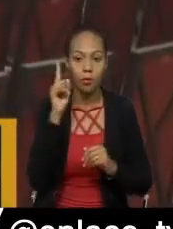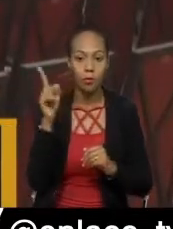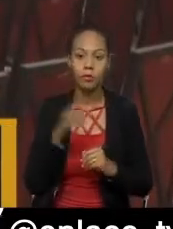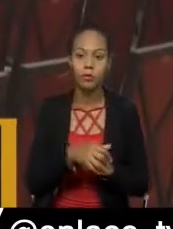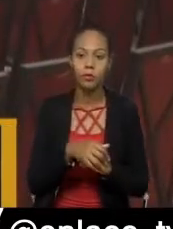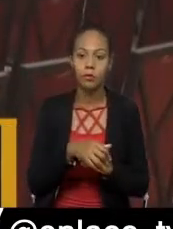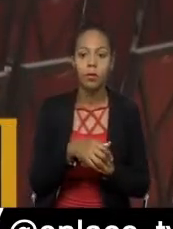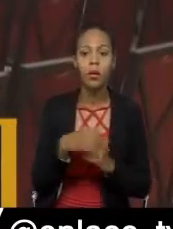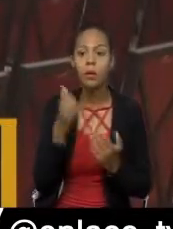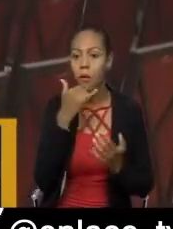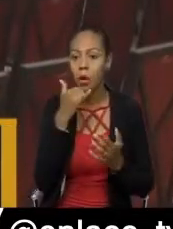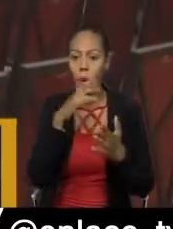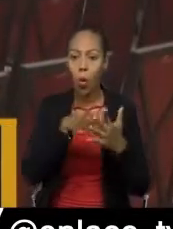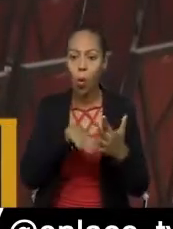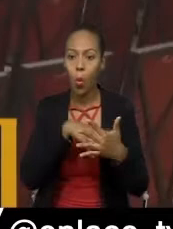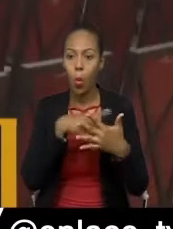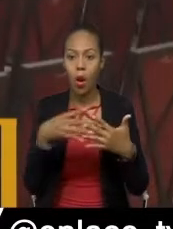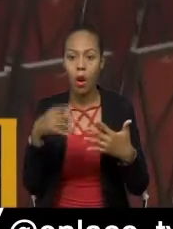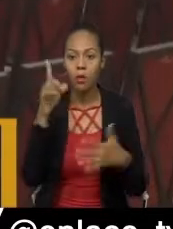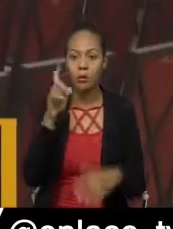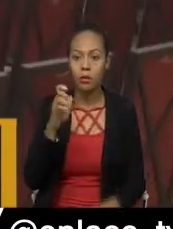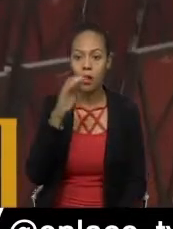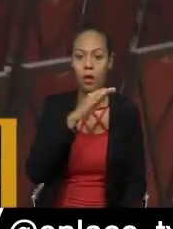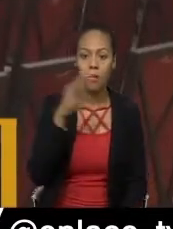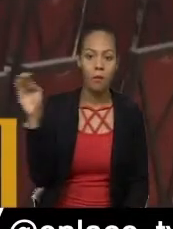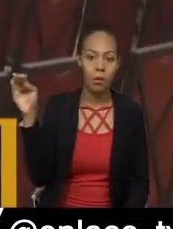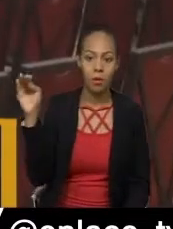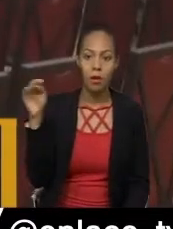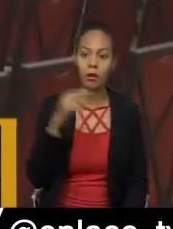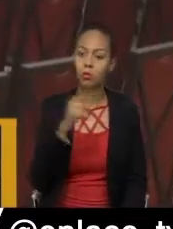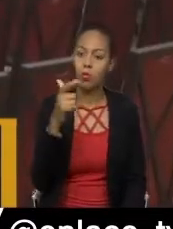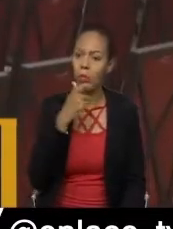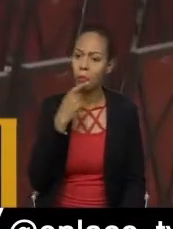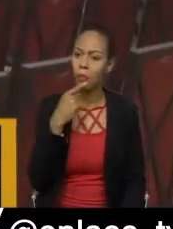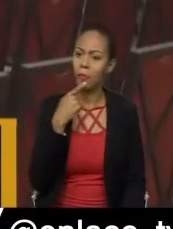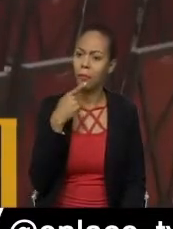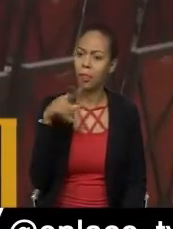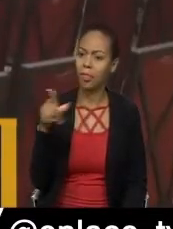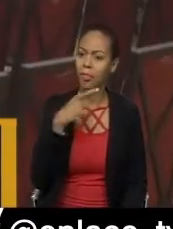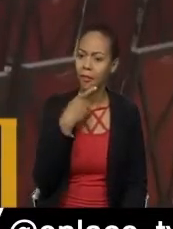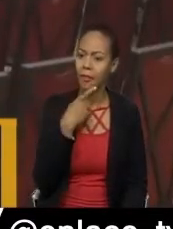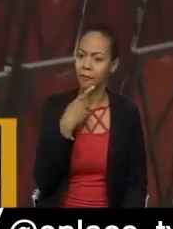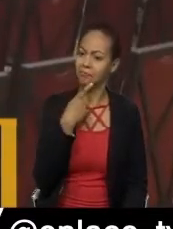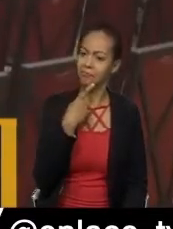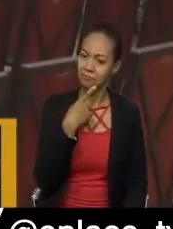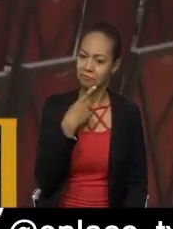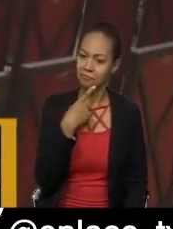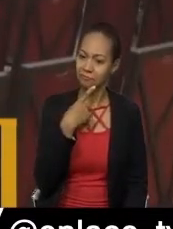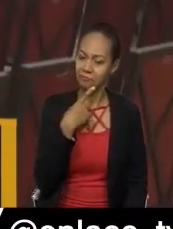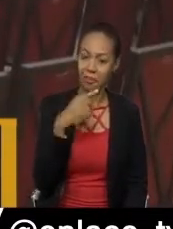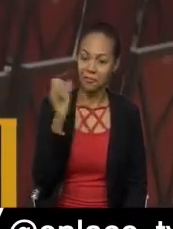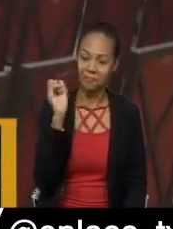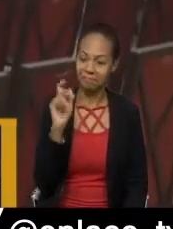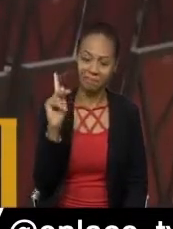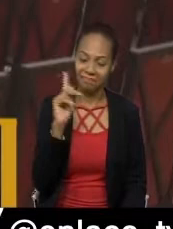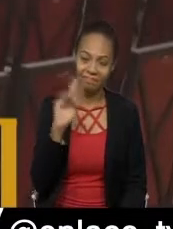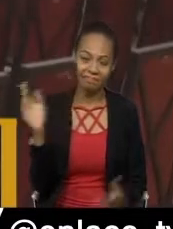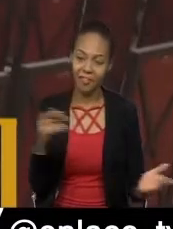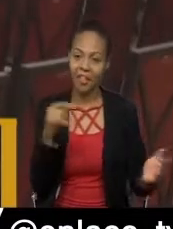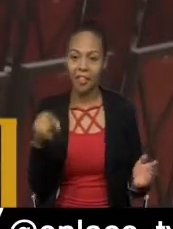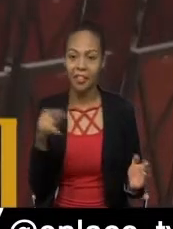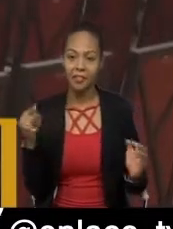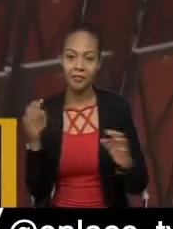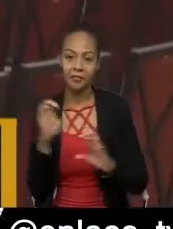acerca del horario 6:30, un horario atípico en estas eliminatorias, sobre todo para nuestra selección aquí en el Metropolitano. Entrevista